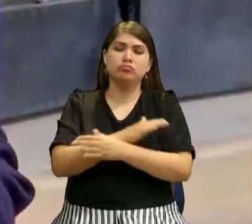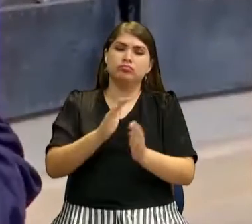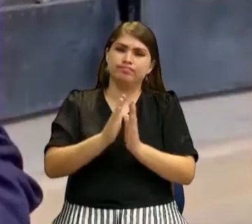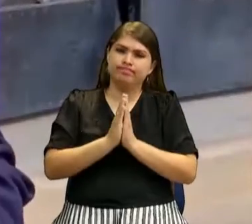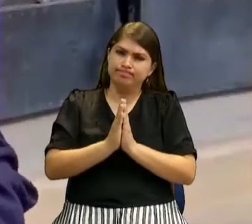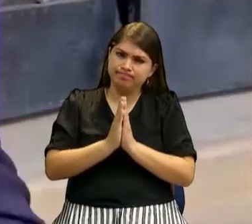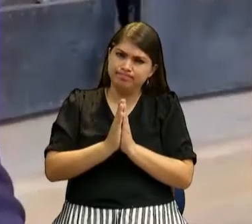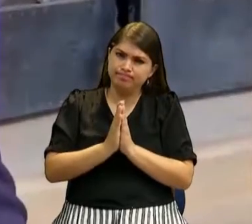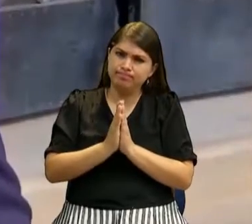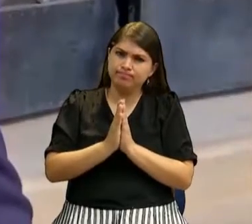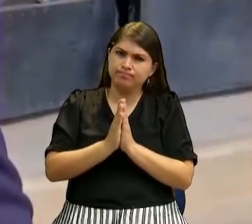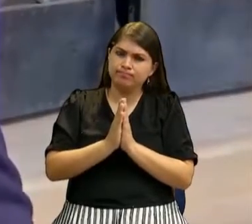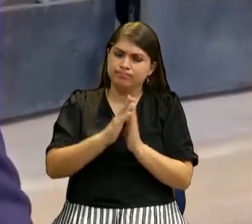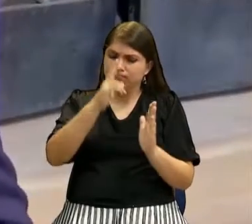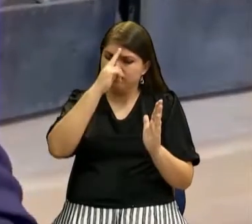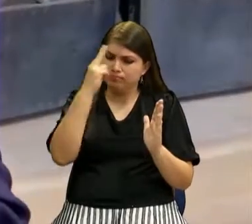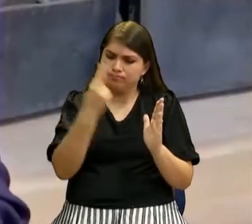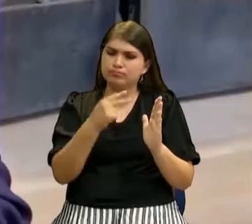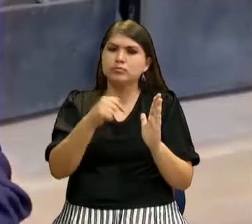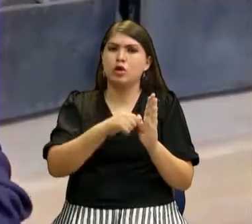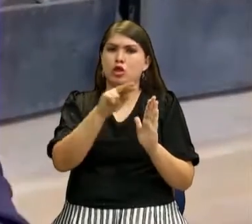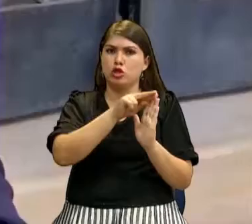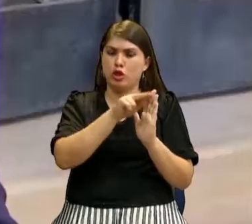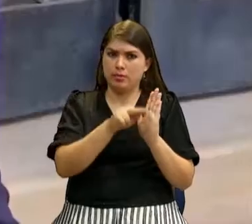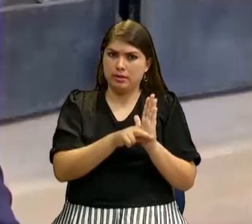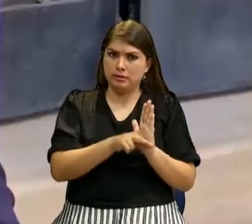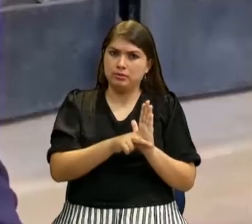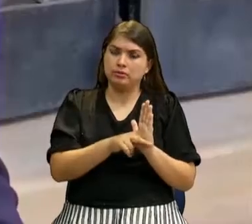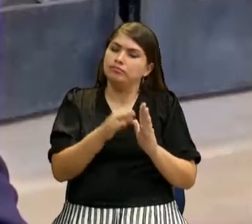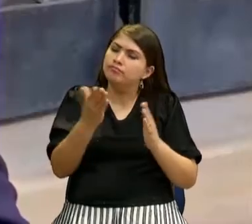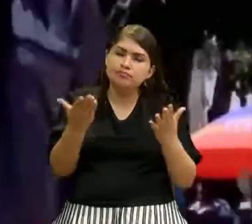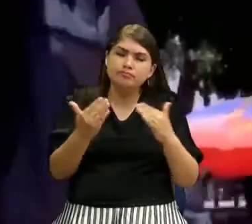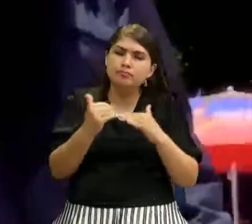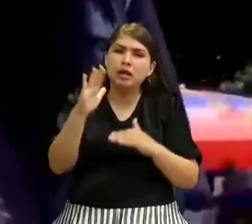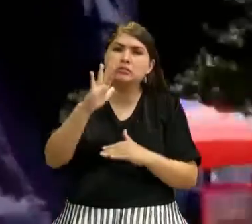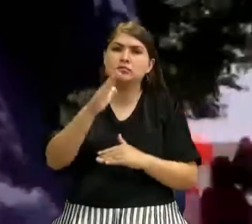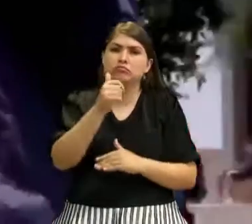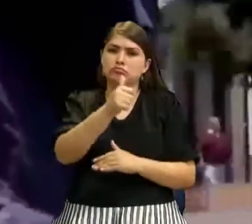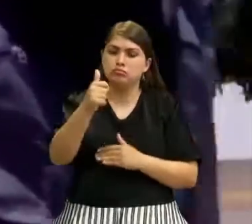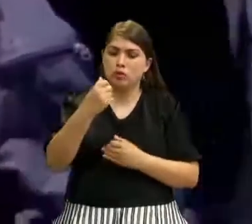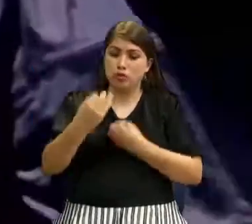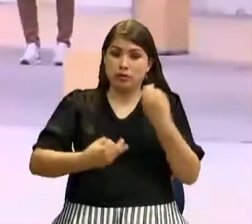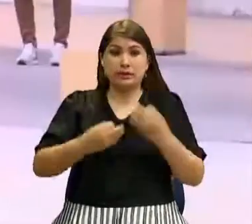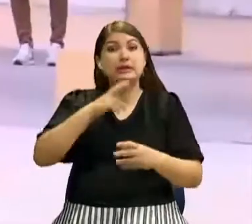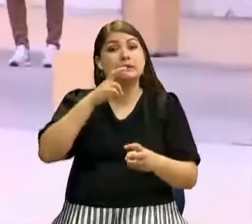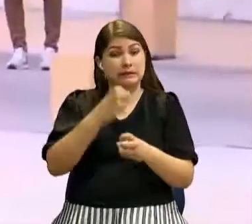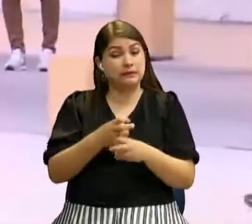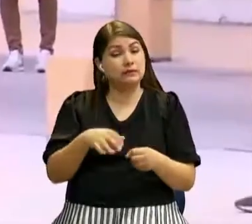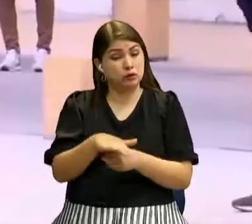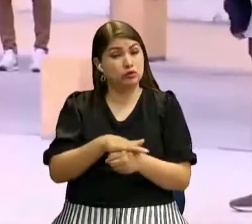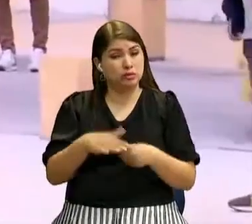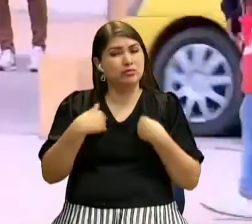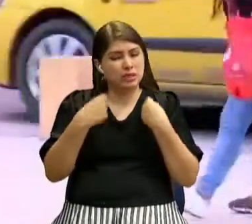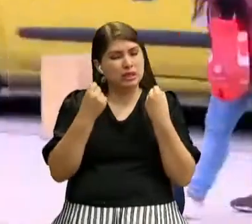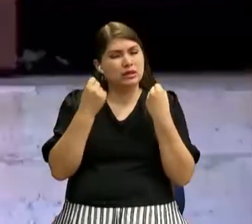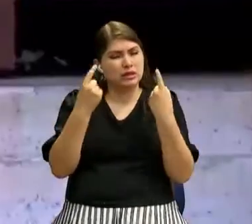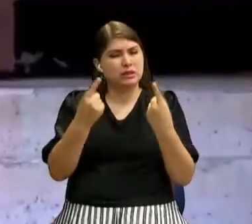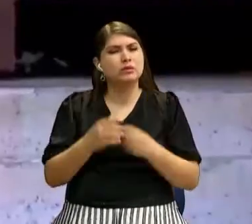favor, acatemos las normas y sobre todo cuidémonos. Difícil la situación, yo la